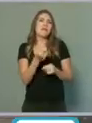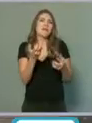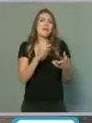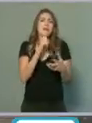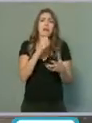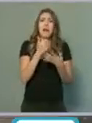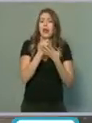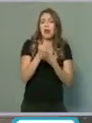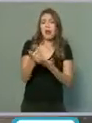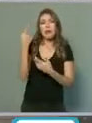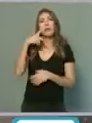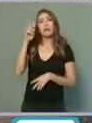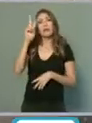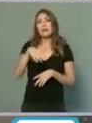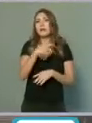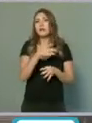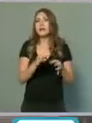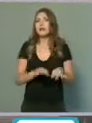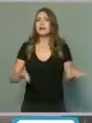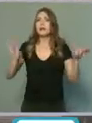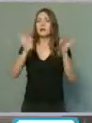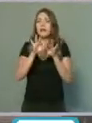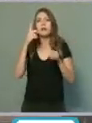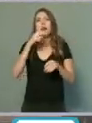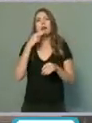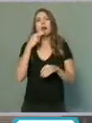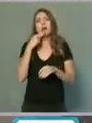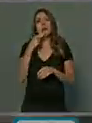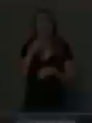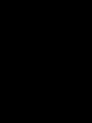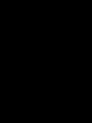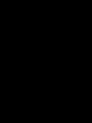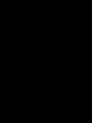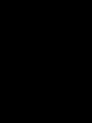en nuestro medio ambiente y lo importante también que pueden ser para nosotros. Así que muchas gracias por acompañarnos.